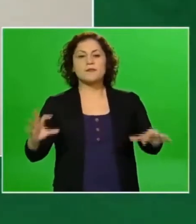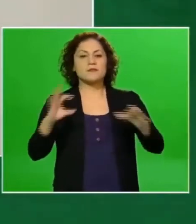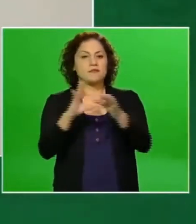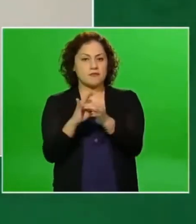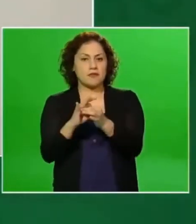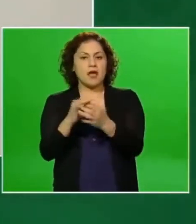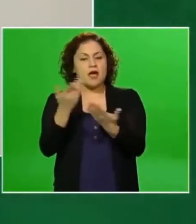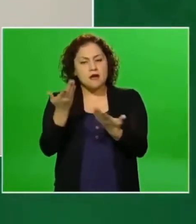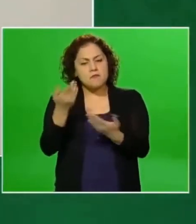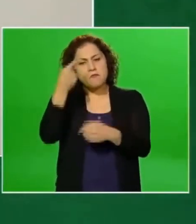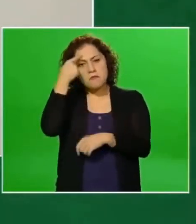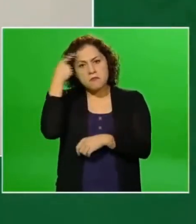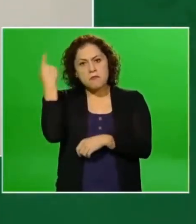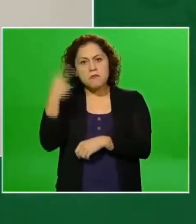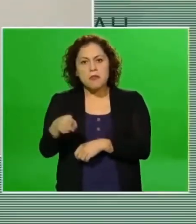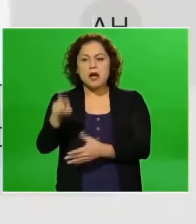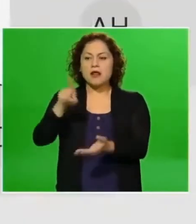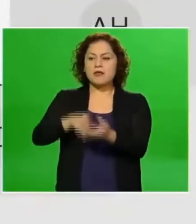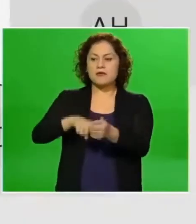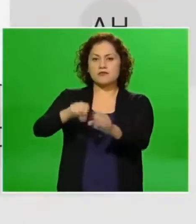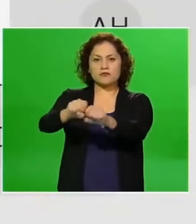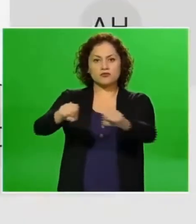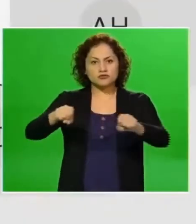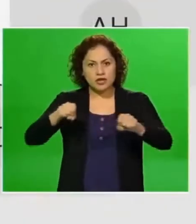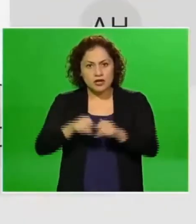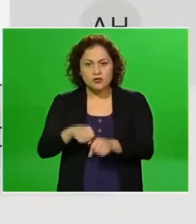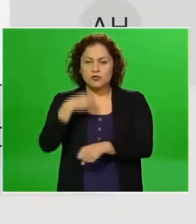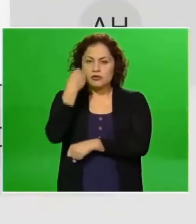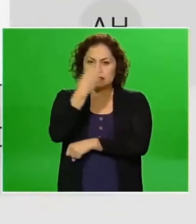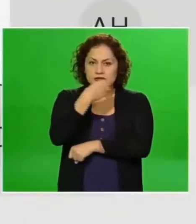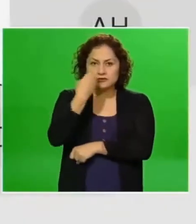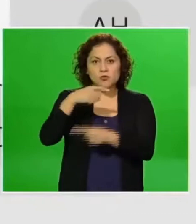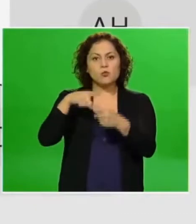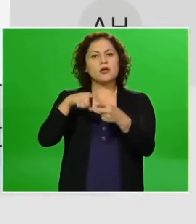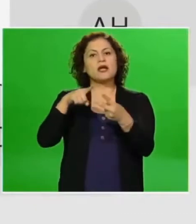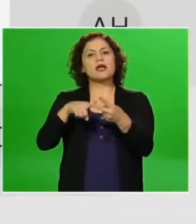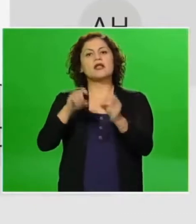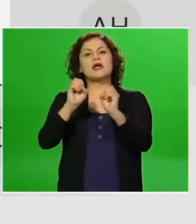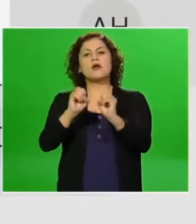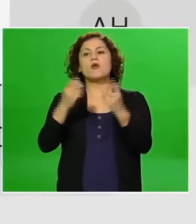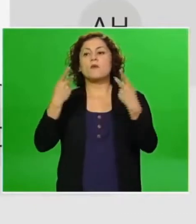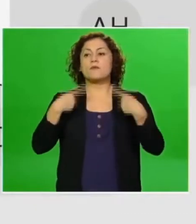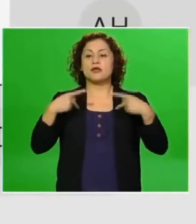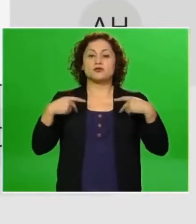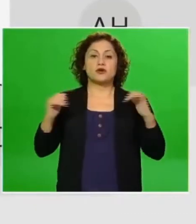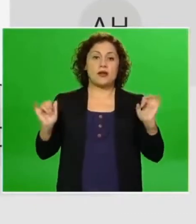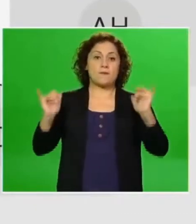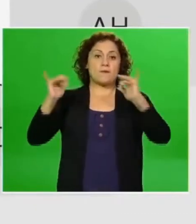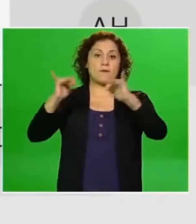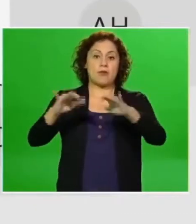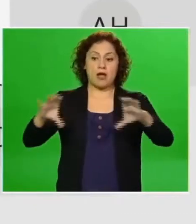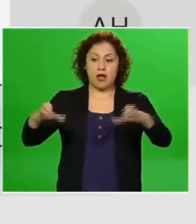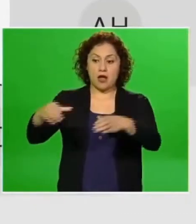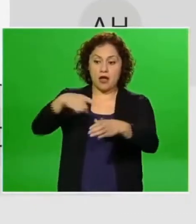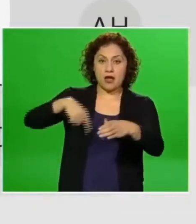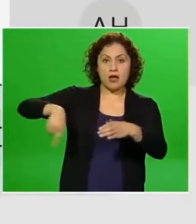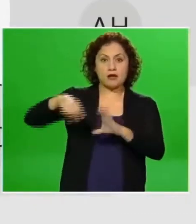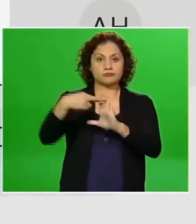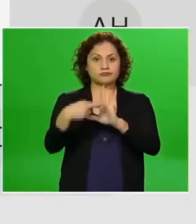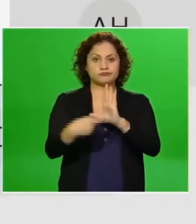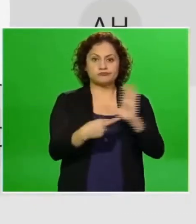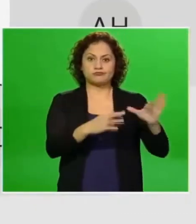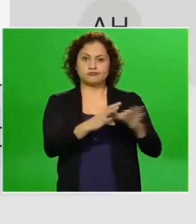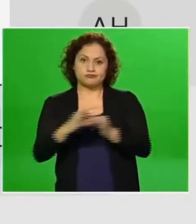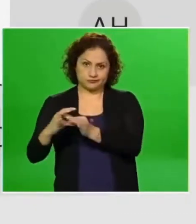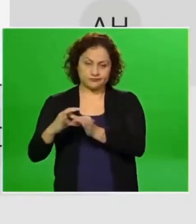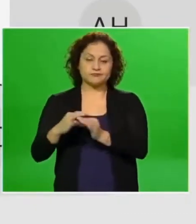espacios cerrados, para actividades en espacios donde hay congregación de personas, y cuando estos pueden